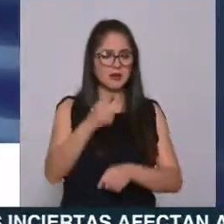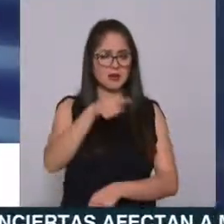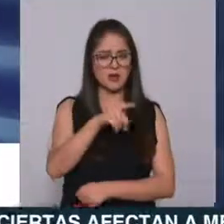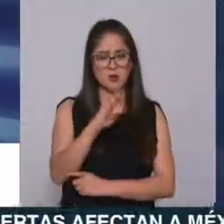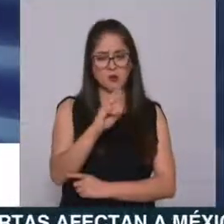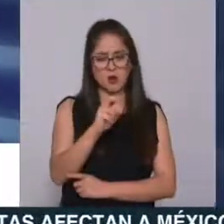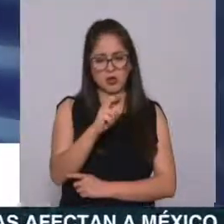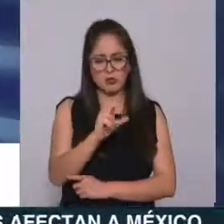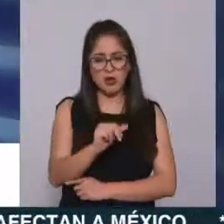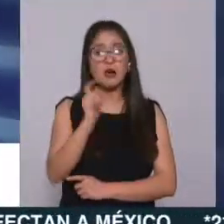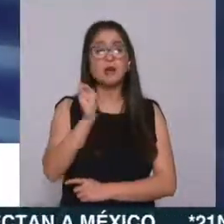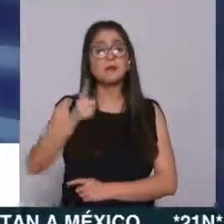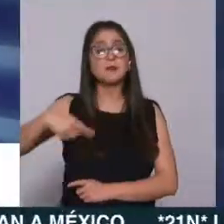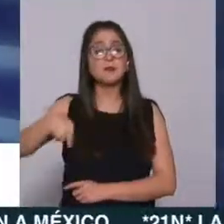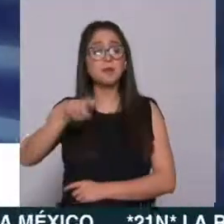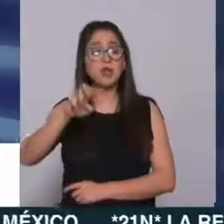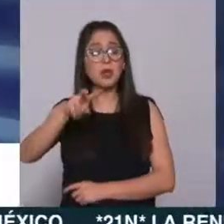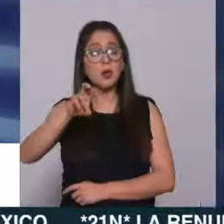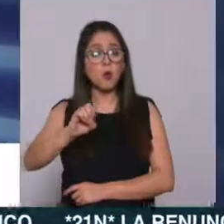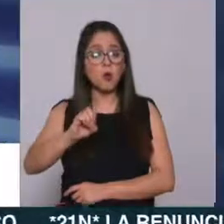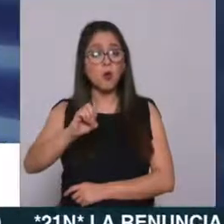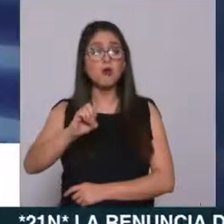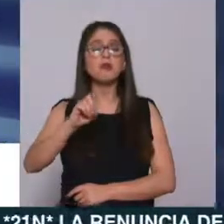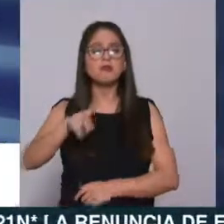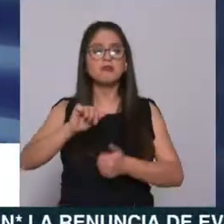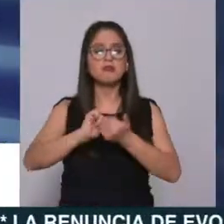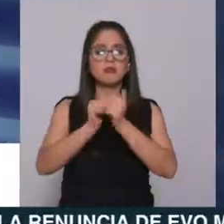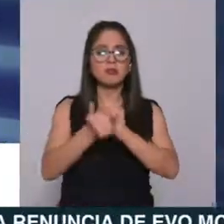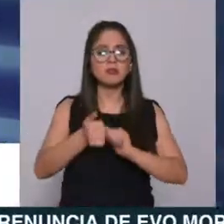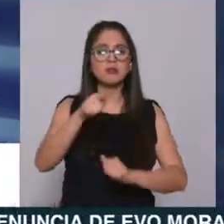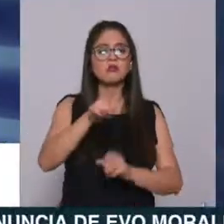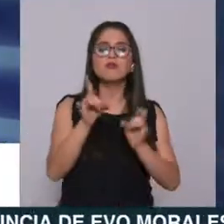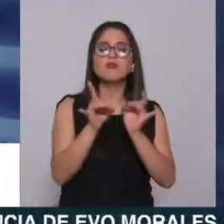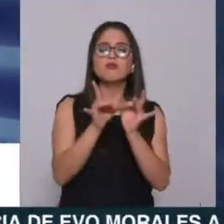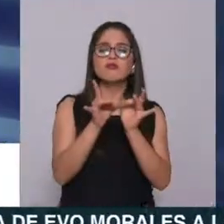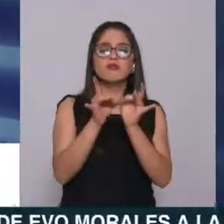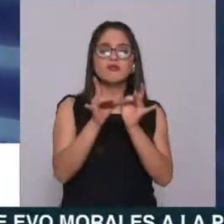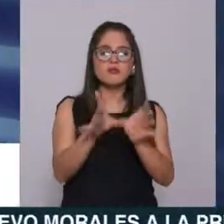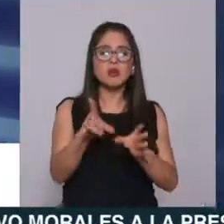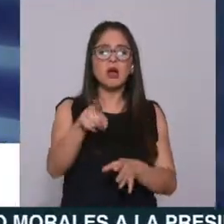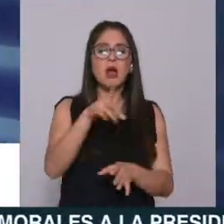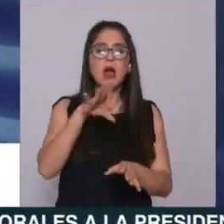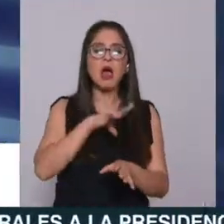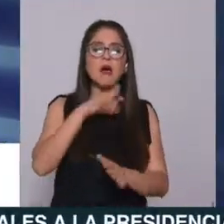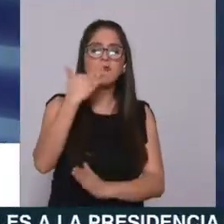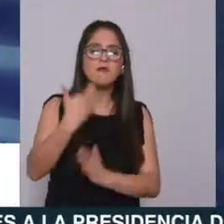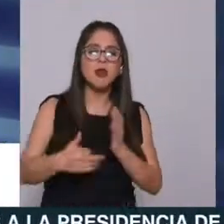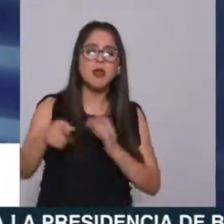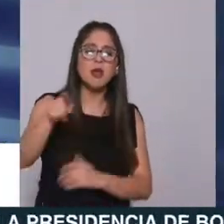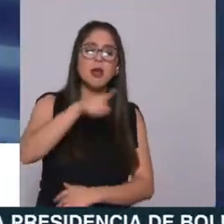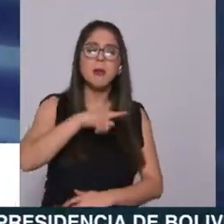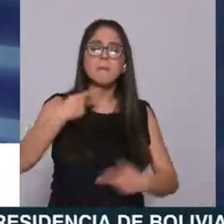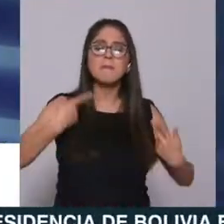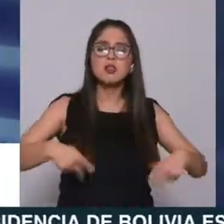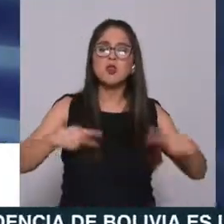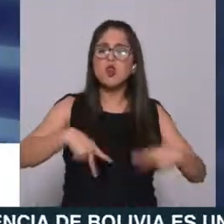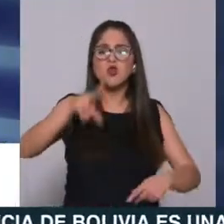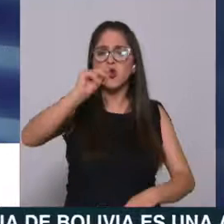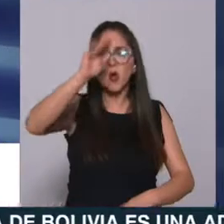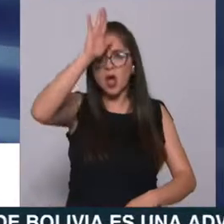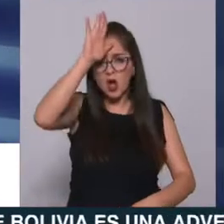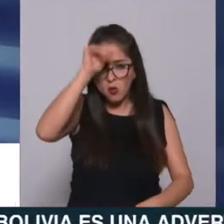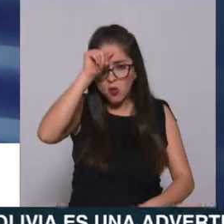Evo Morales es por precisamente esta situación en la cual hay un descontento social muy grande por esta